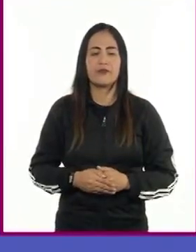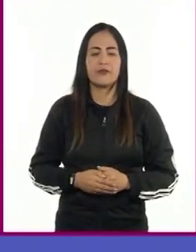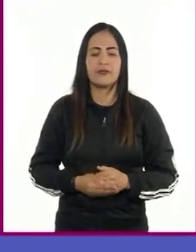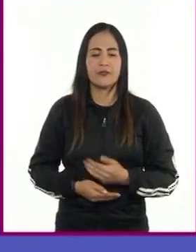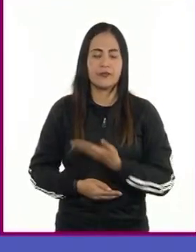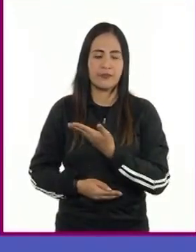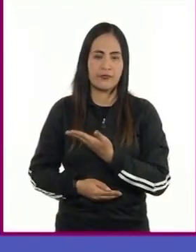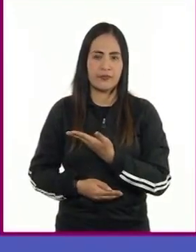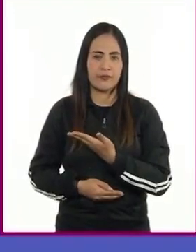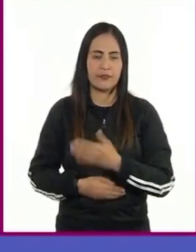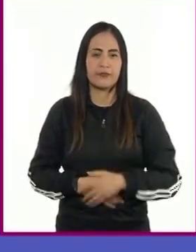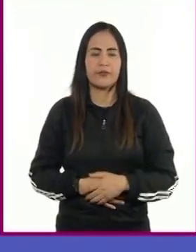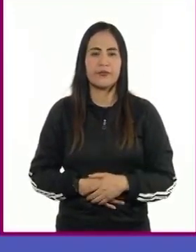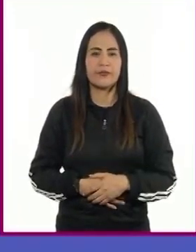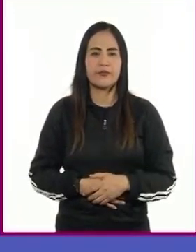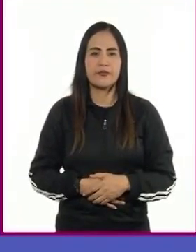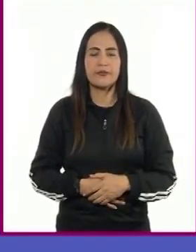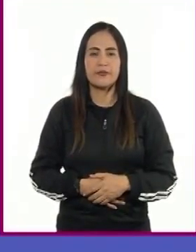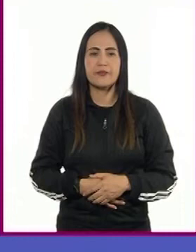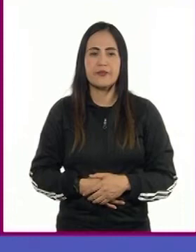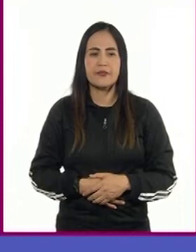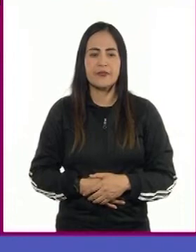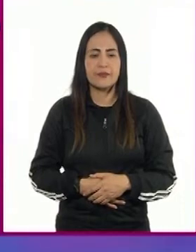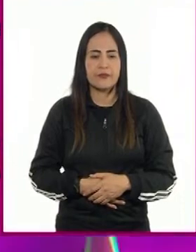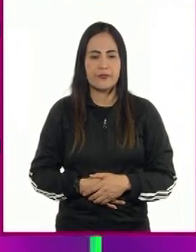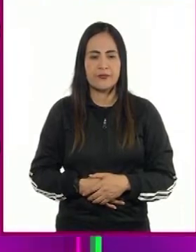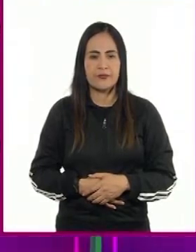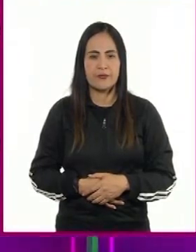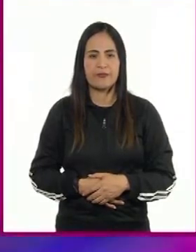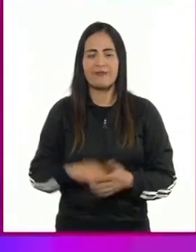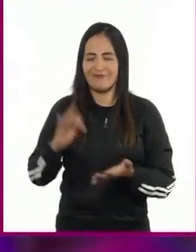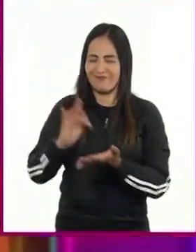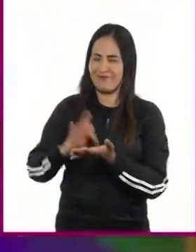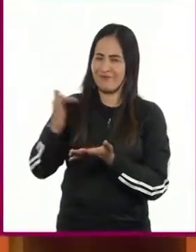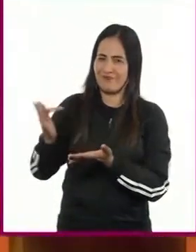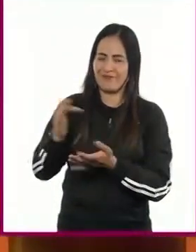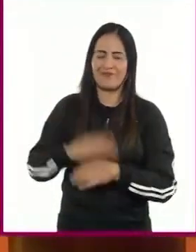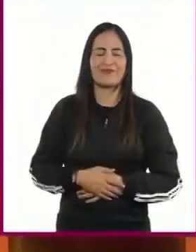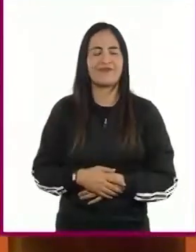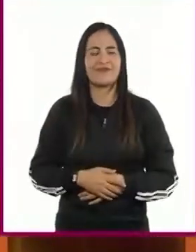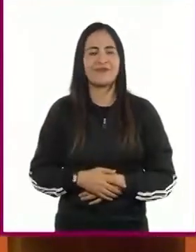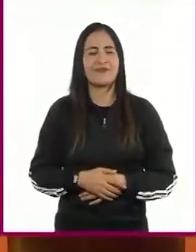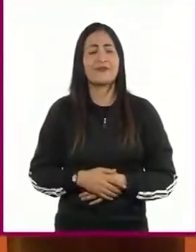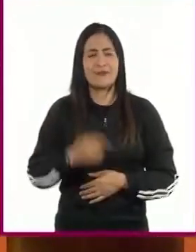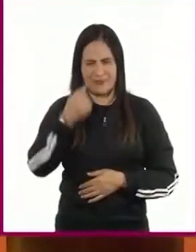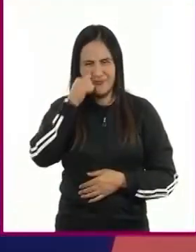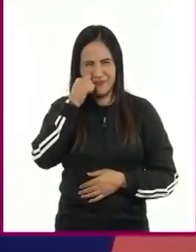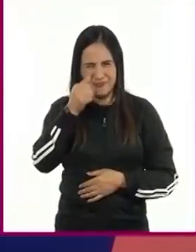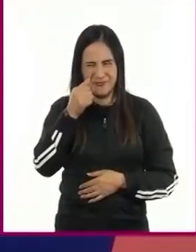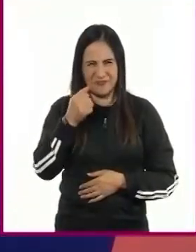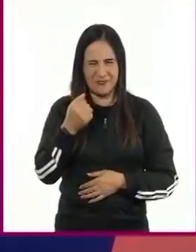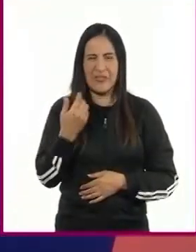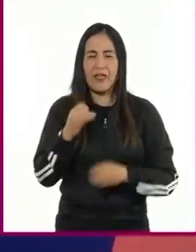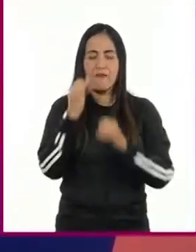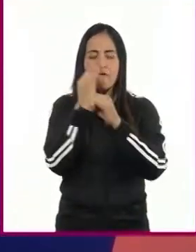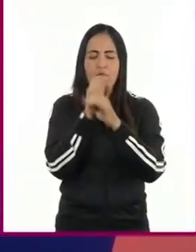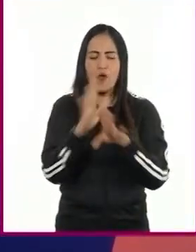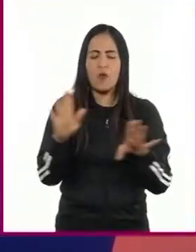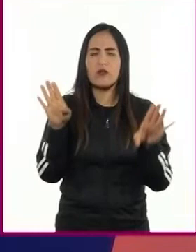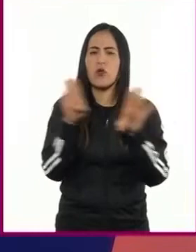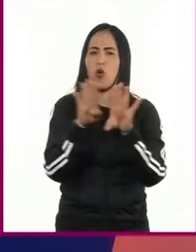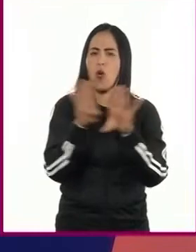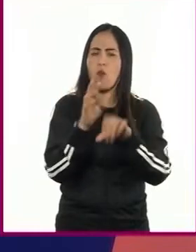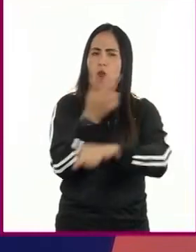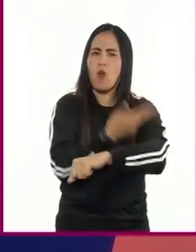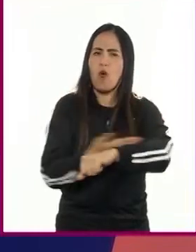información detallada y organizada en orden jerárquico. Gracias, Daniel. Como pudieron observar, la información se organiza de tal manera